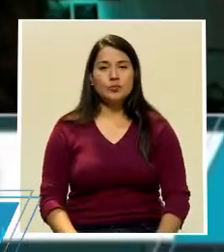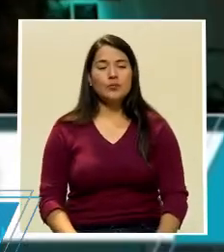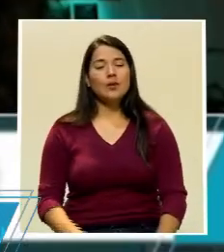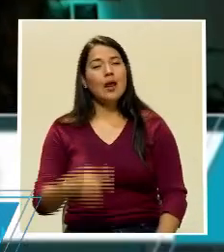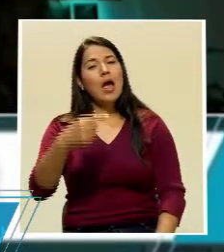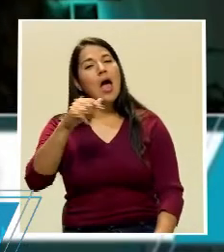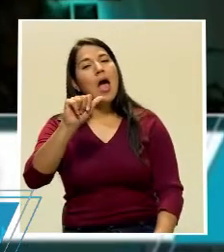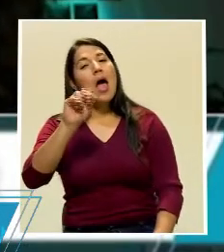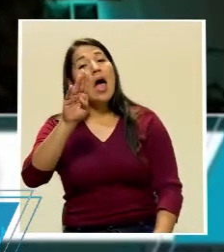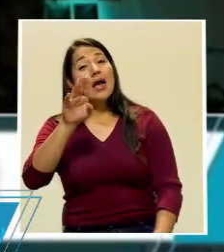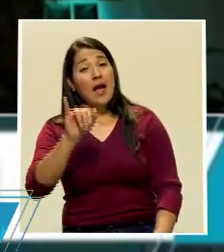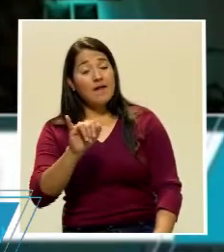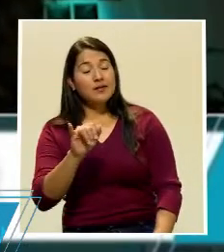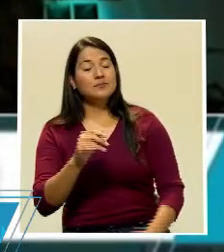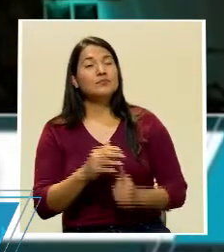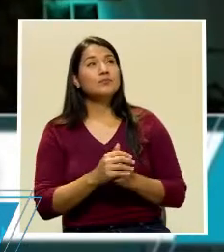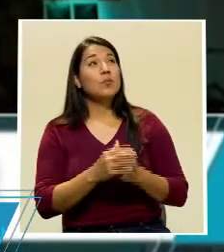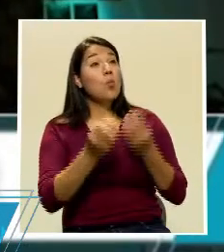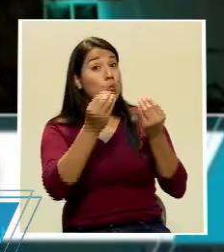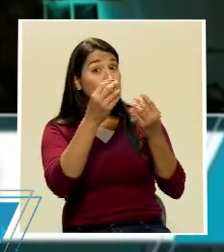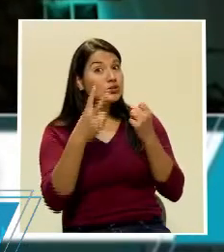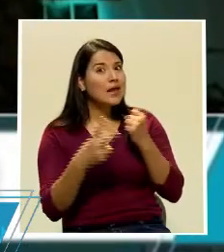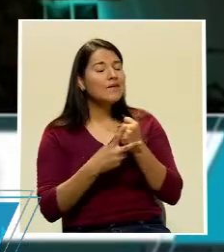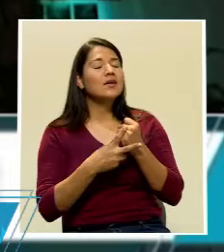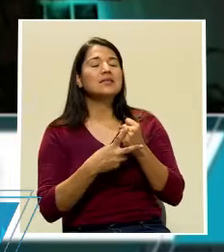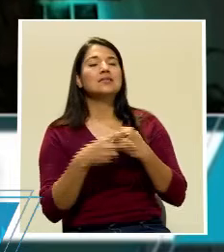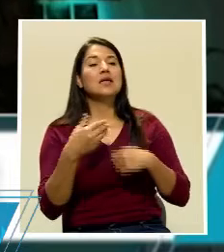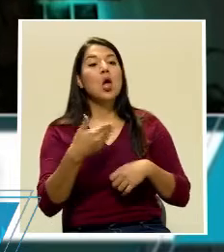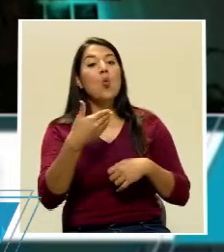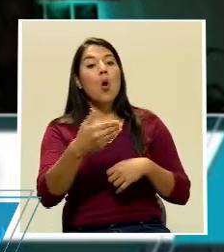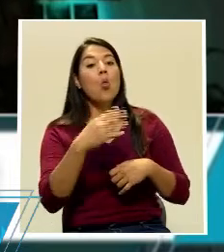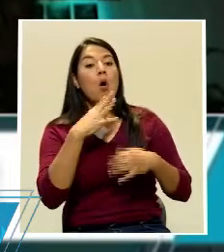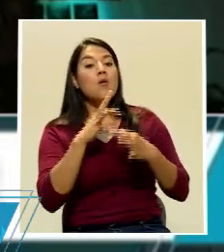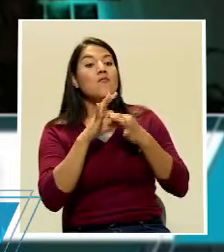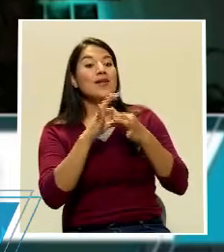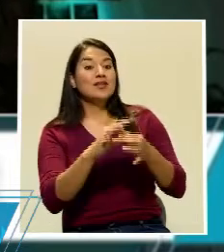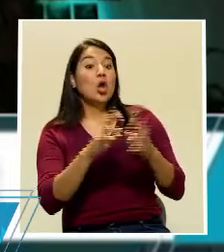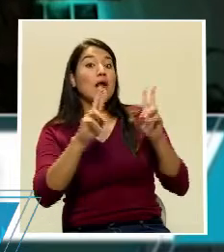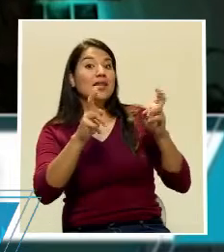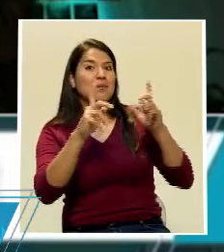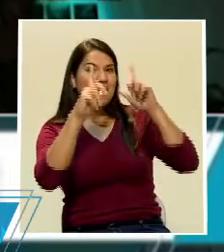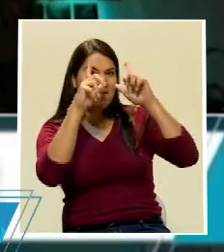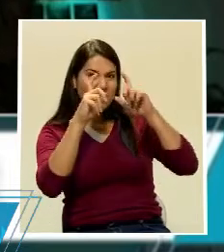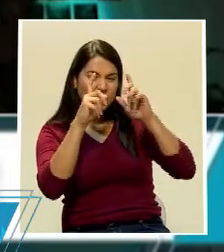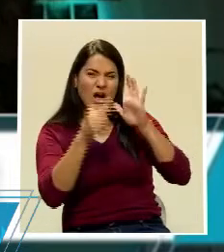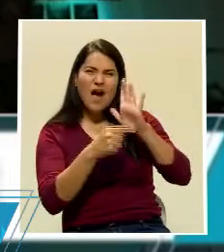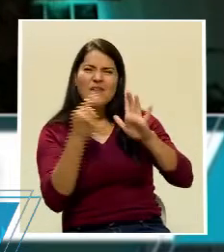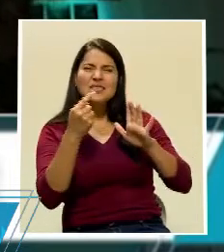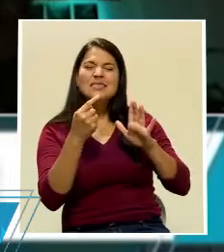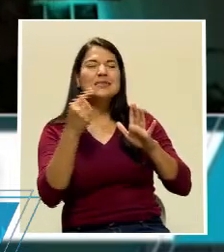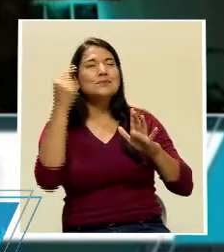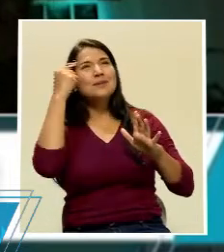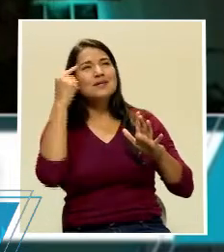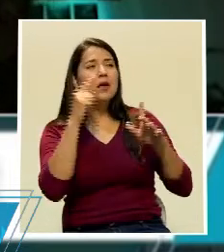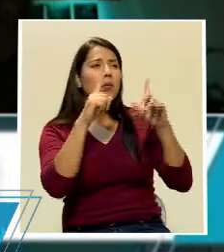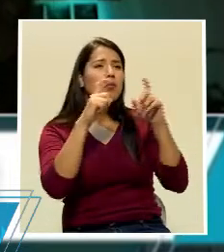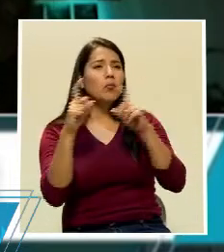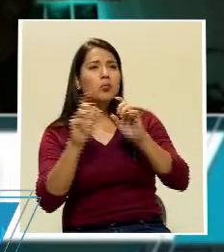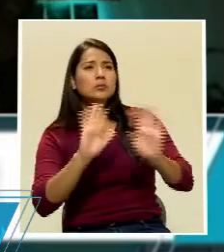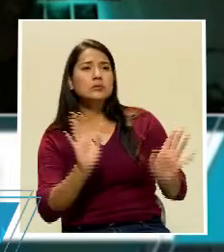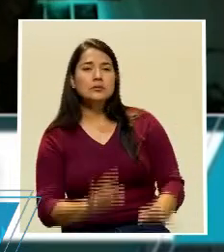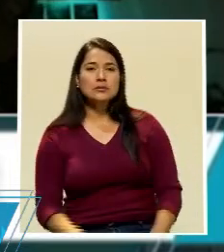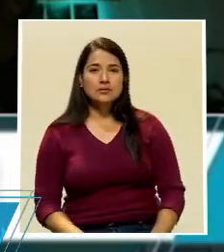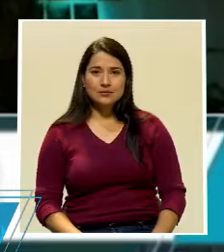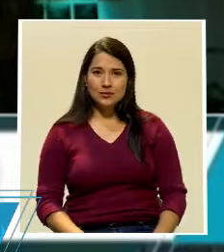Gaby, muchas veces cuando se habla de fotografía, la gente piensa en un par de tomas, pero el